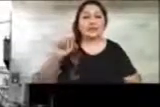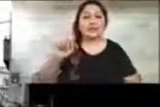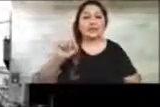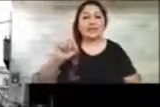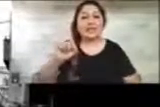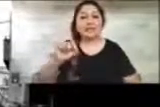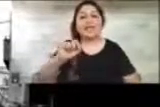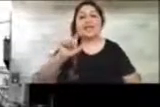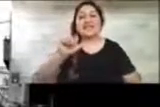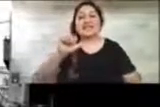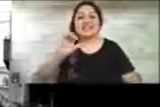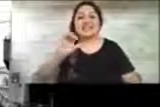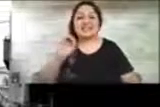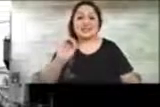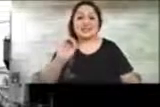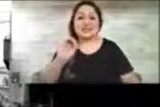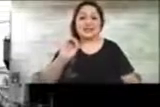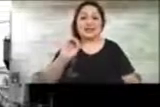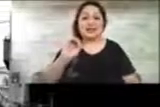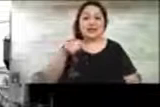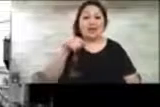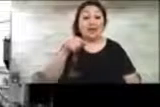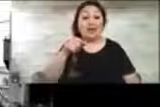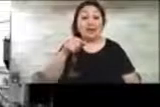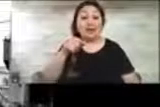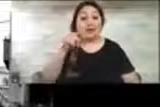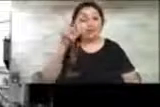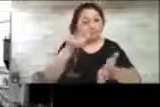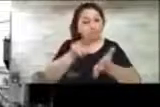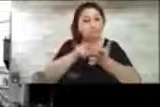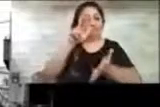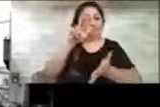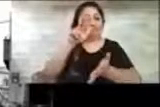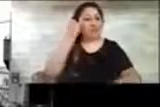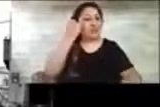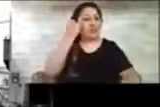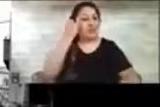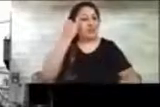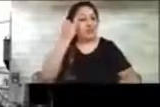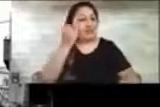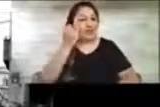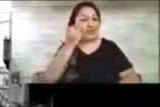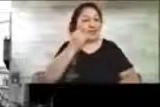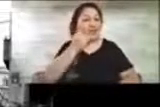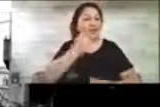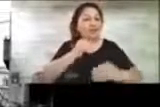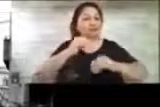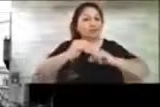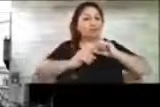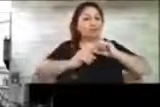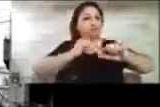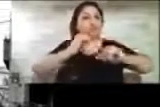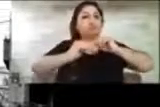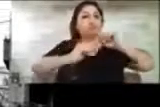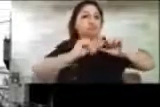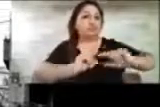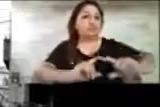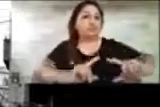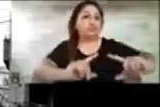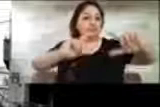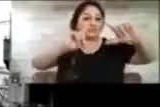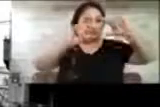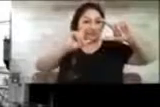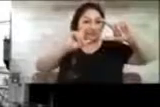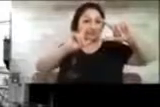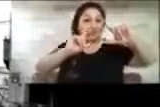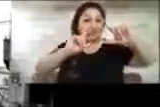60, donde reconocemos la idea de progreso, de conquistar, el consolidar el progreso, la